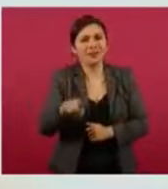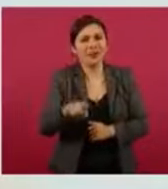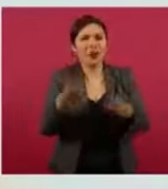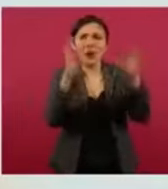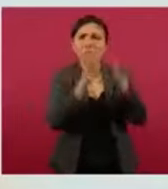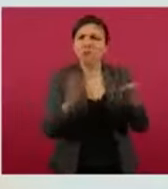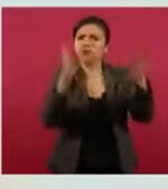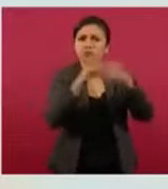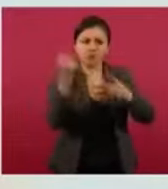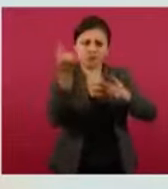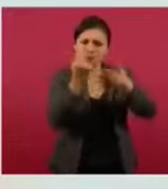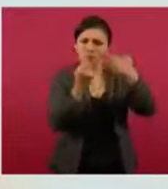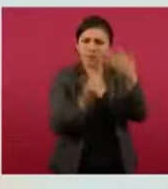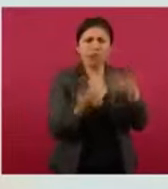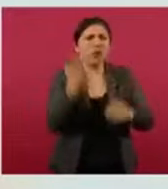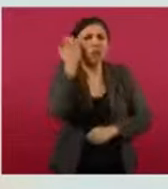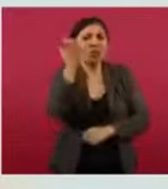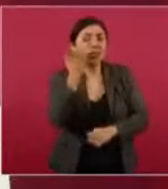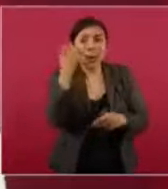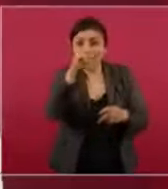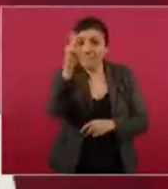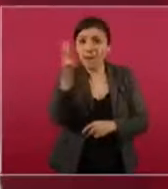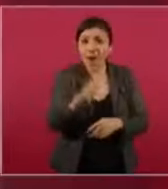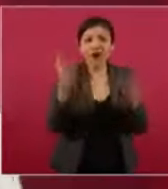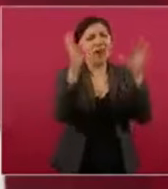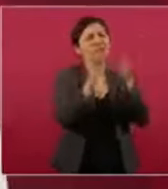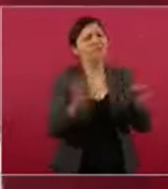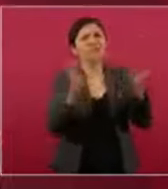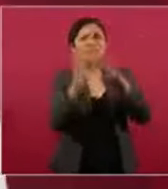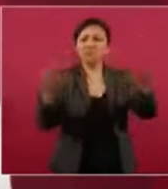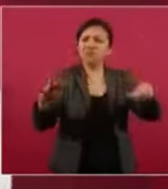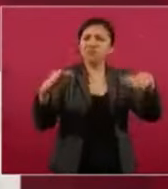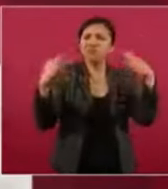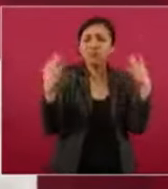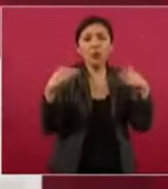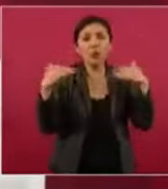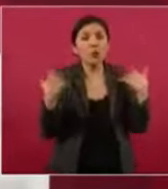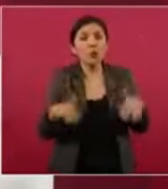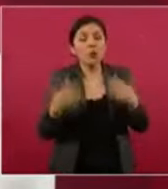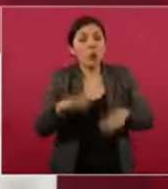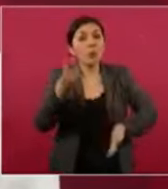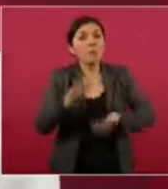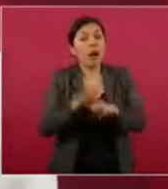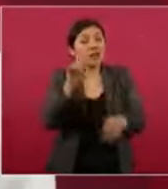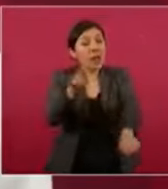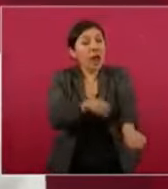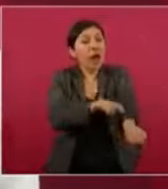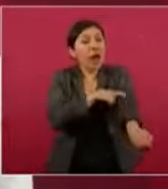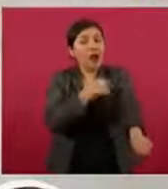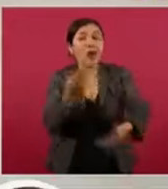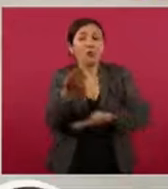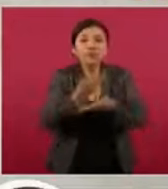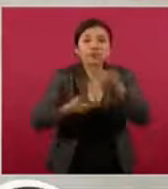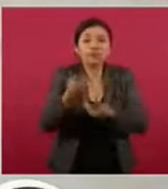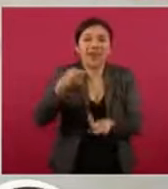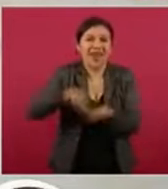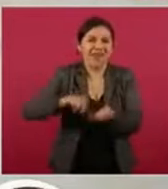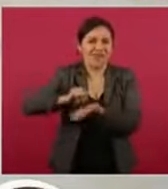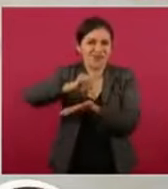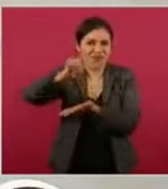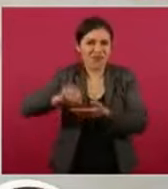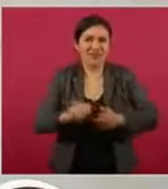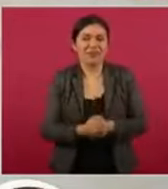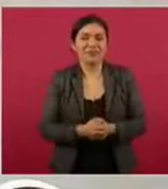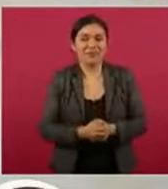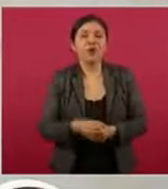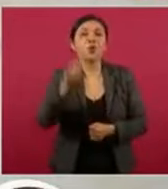muchas declaraciones a medios de comunicación y se generó una larga conversación en Twitter. En efecto, es la voz de